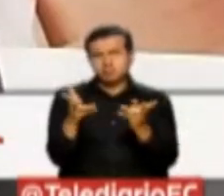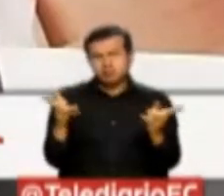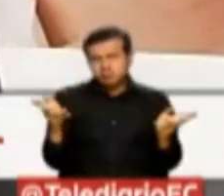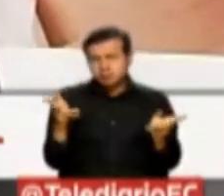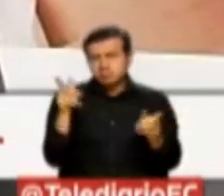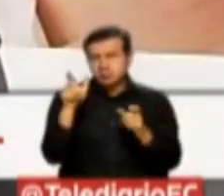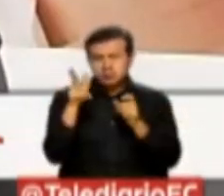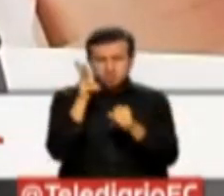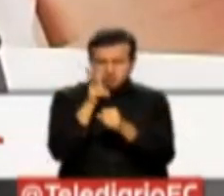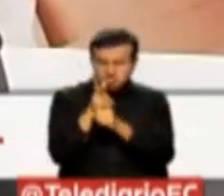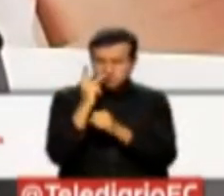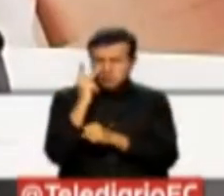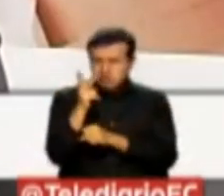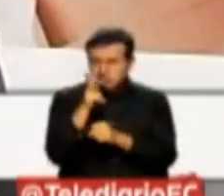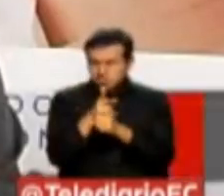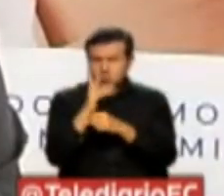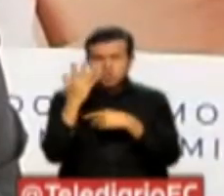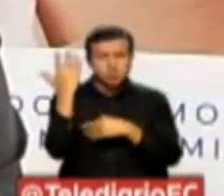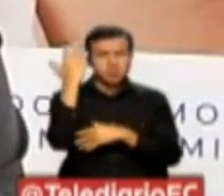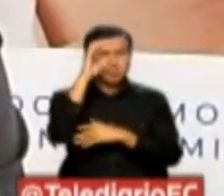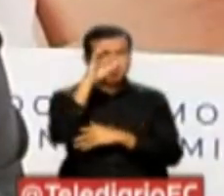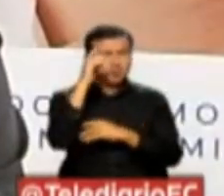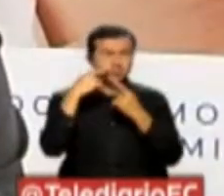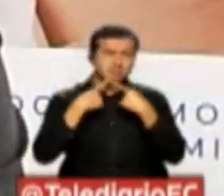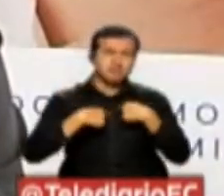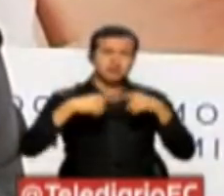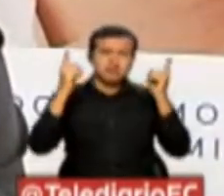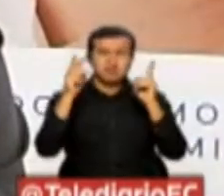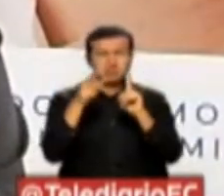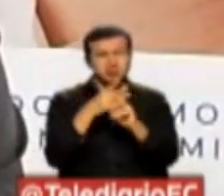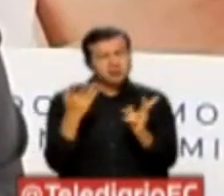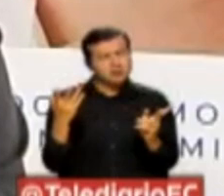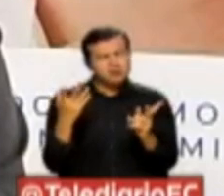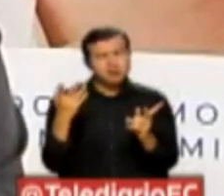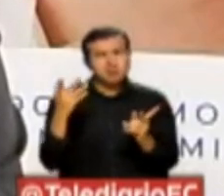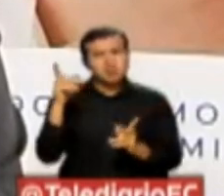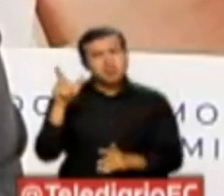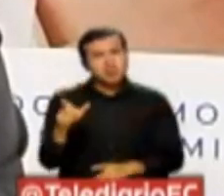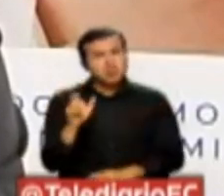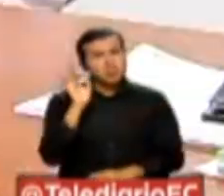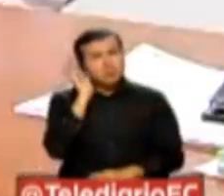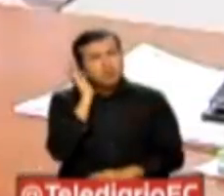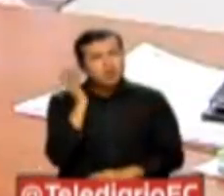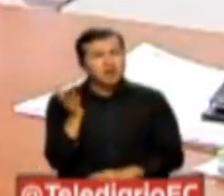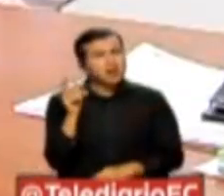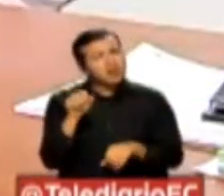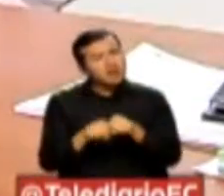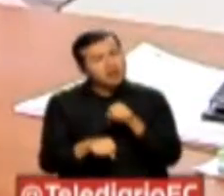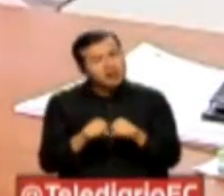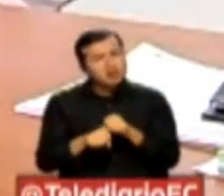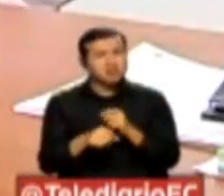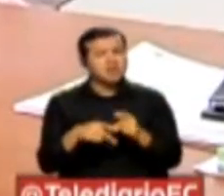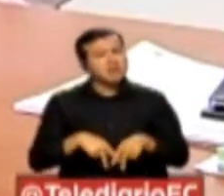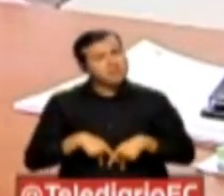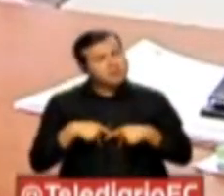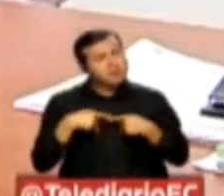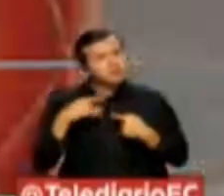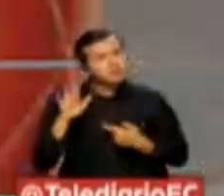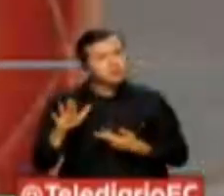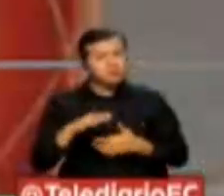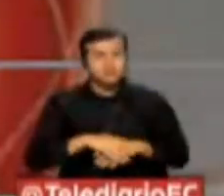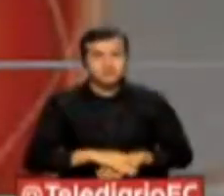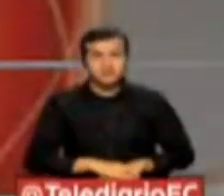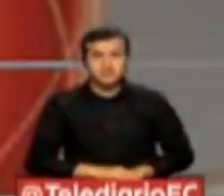que grabaron el video y luego publicaron eso en redes sociales. Le hicieron pedazos la vida a esta señora. Marlon Chica, Telediario.